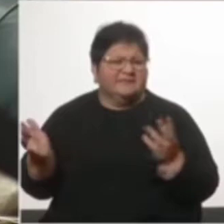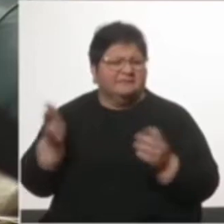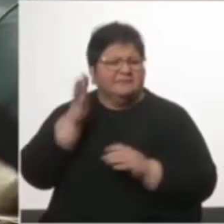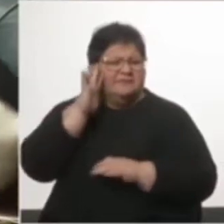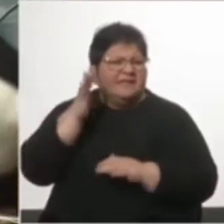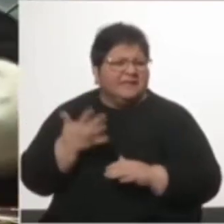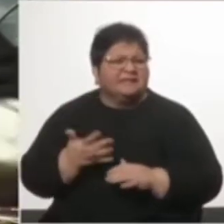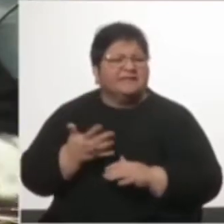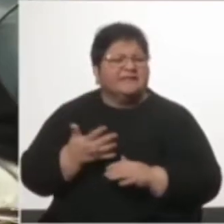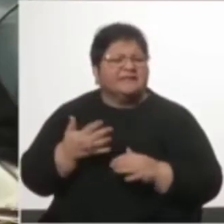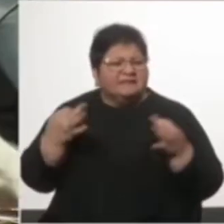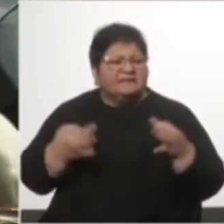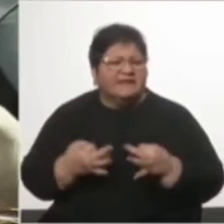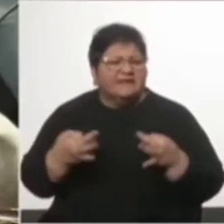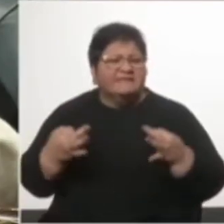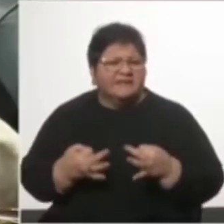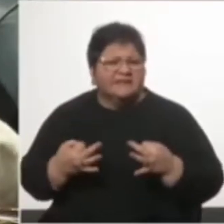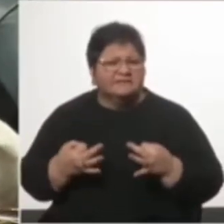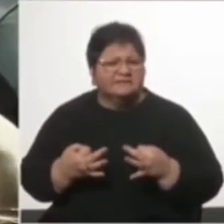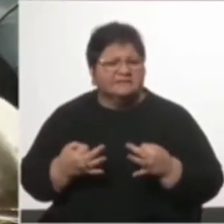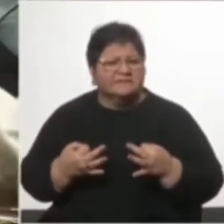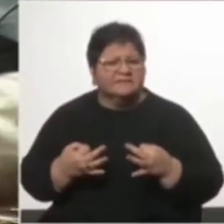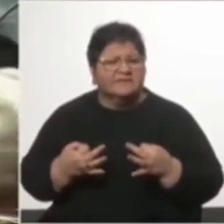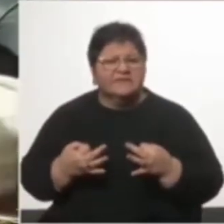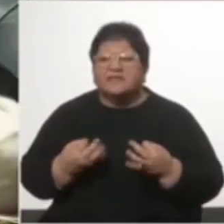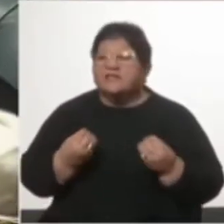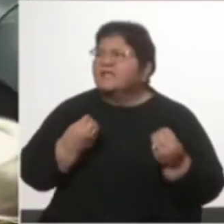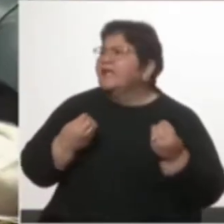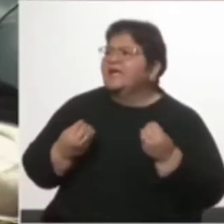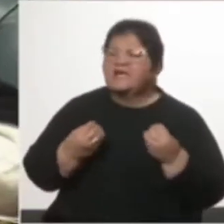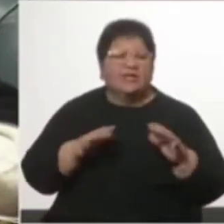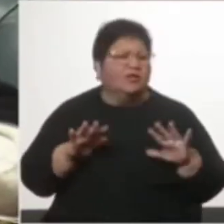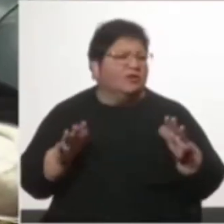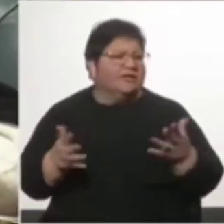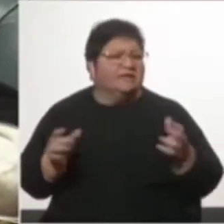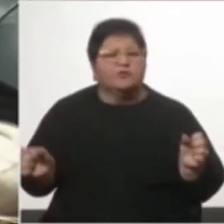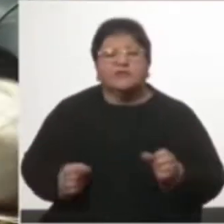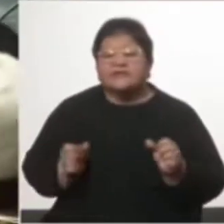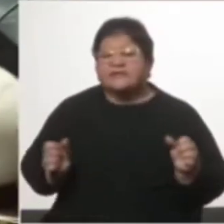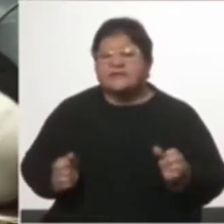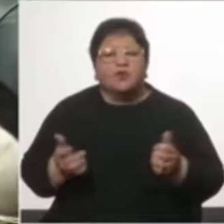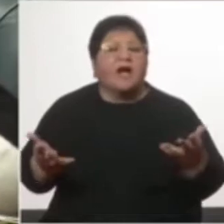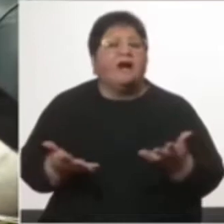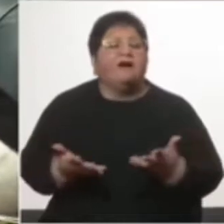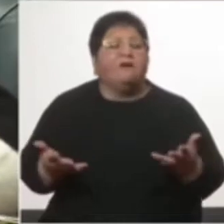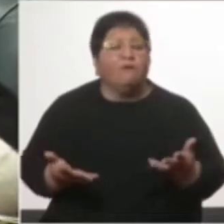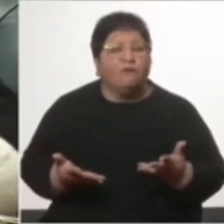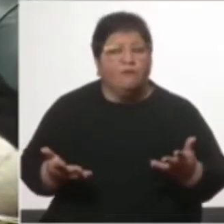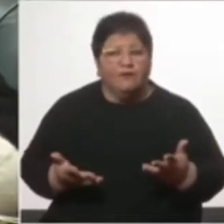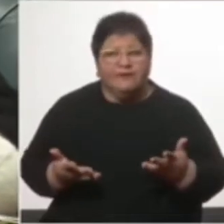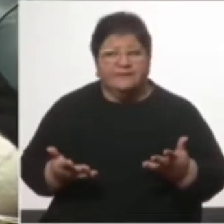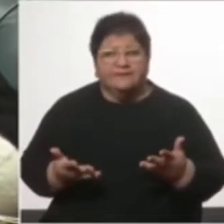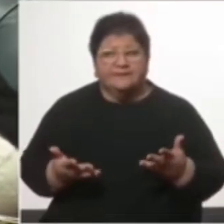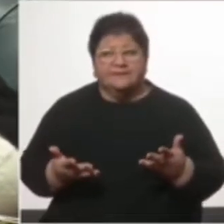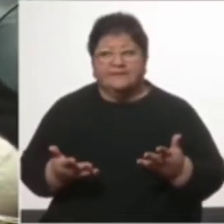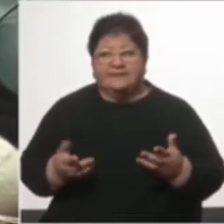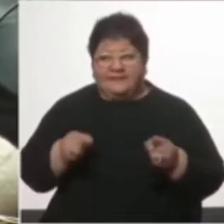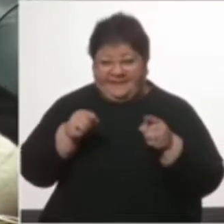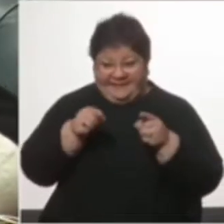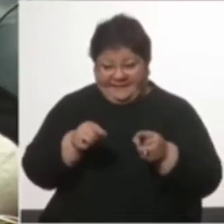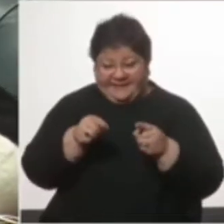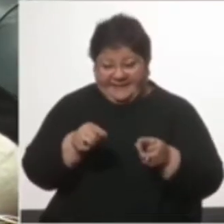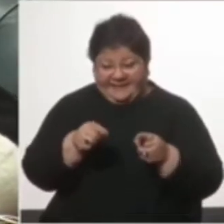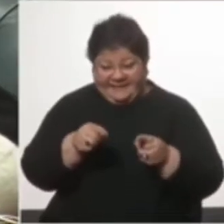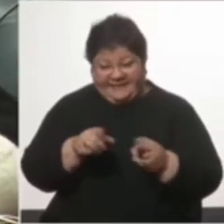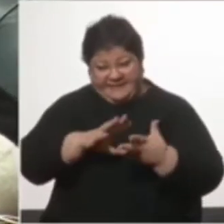espacio, en el tiempo y en la circunstancia. Y es lo que estamos tratando de hacer. Desde esa lógica de poner las cosas